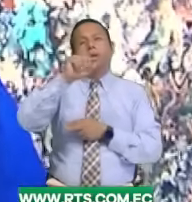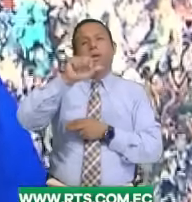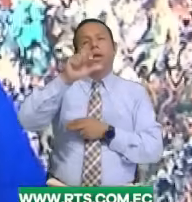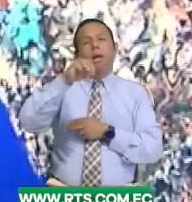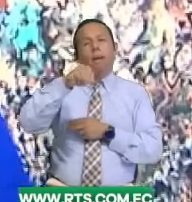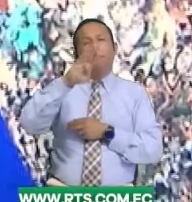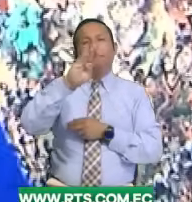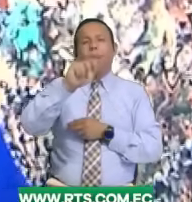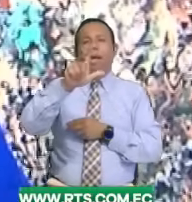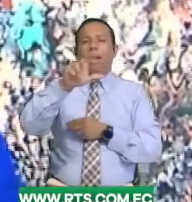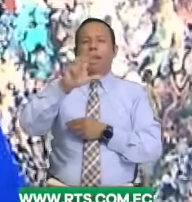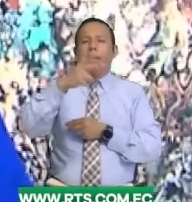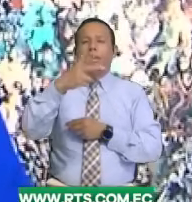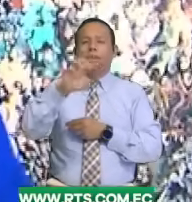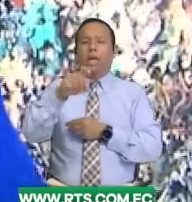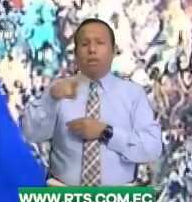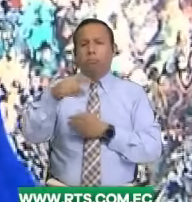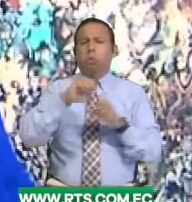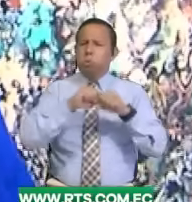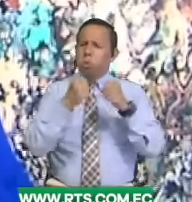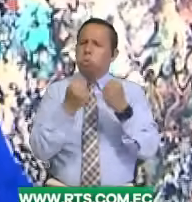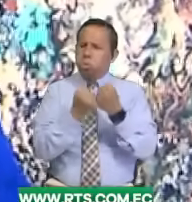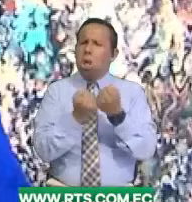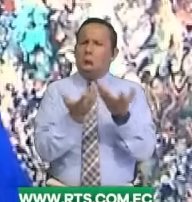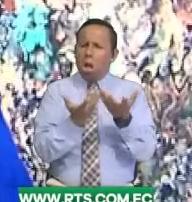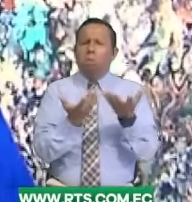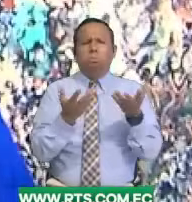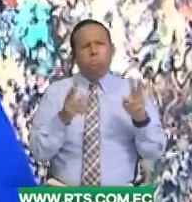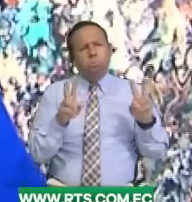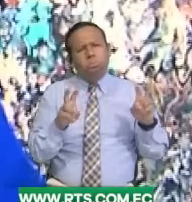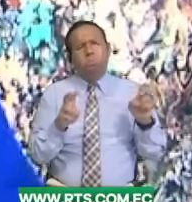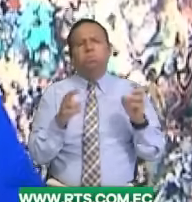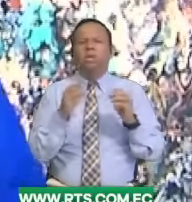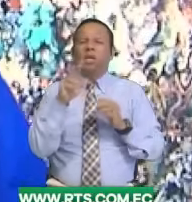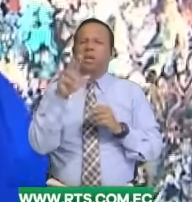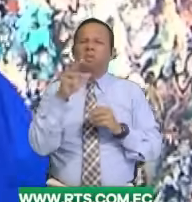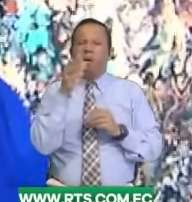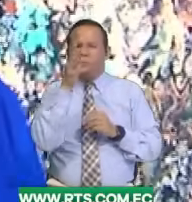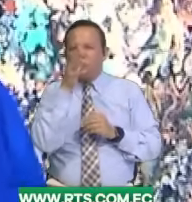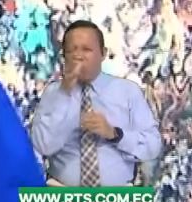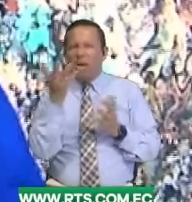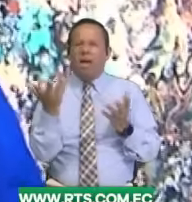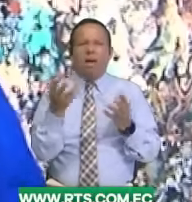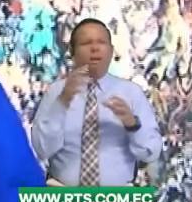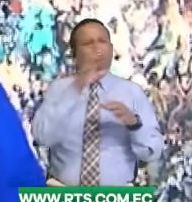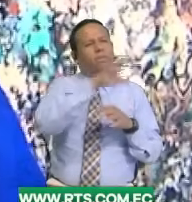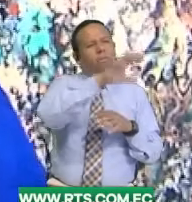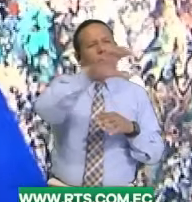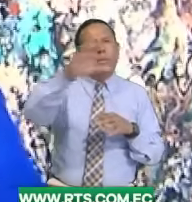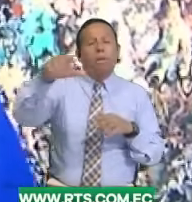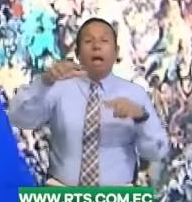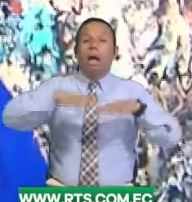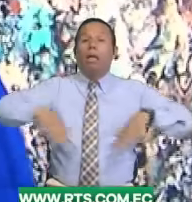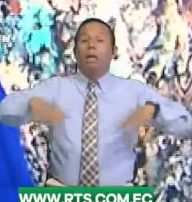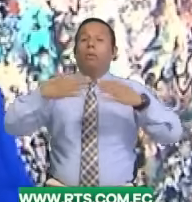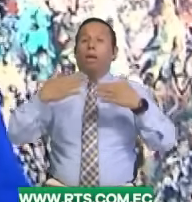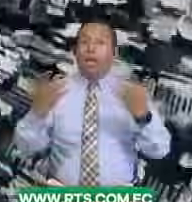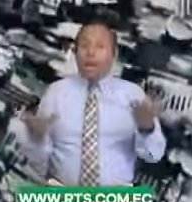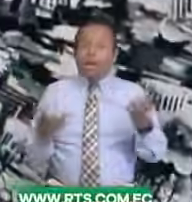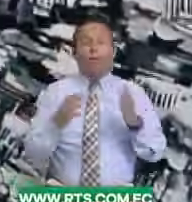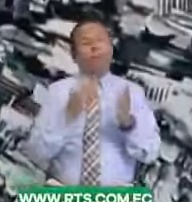una obra que es muy social, es un sarcasmo sobre las urbes, sobre nuestra urbe